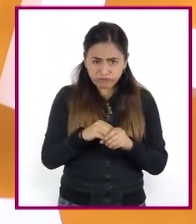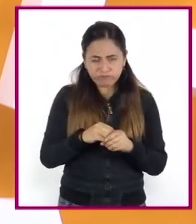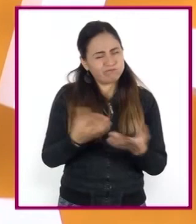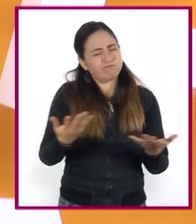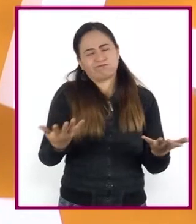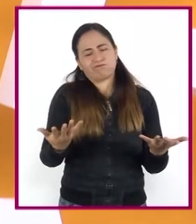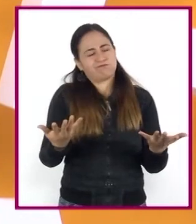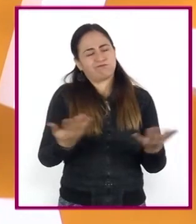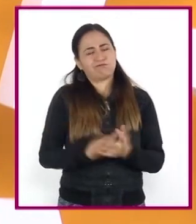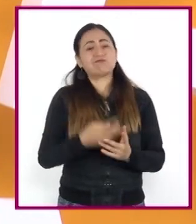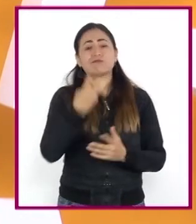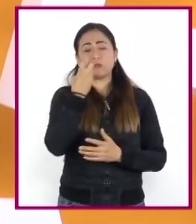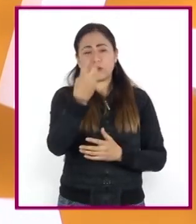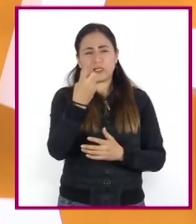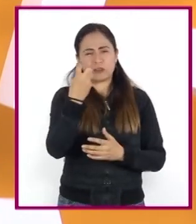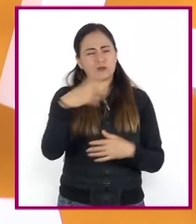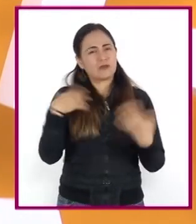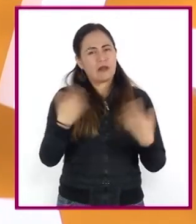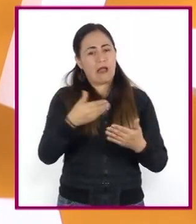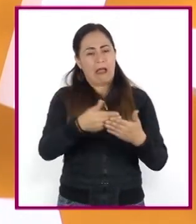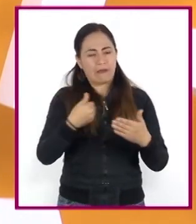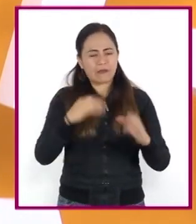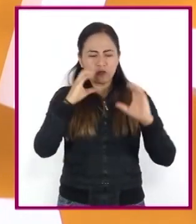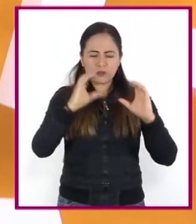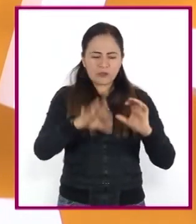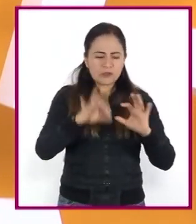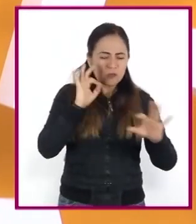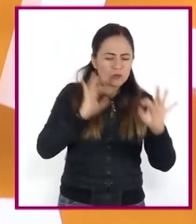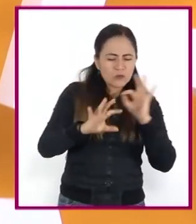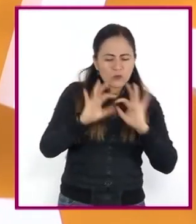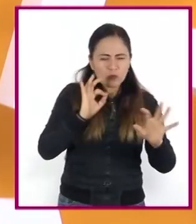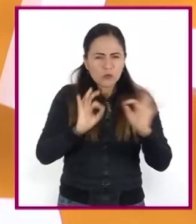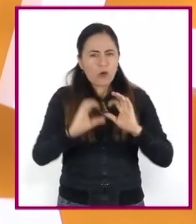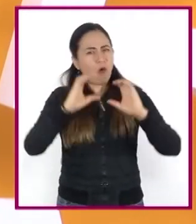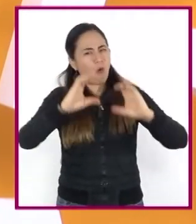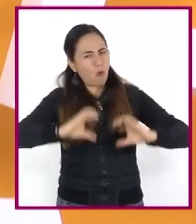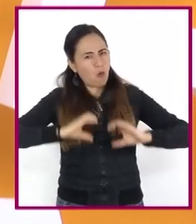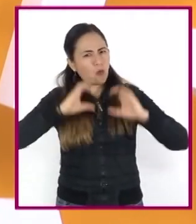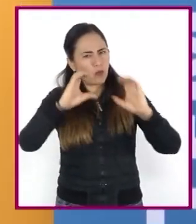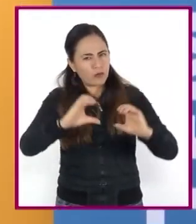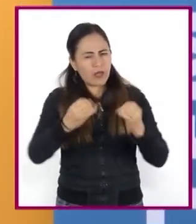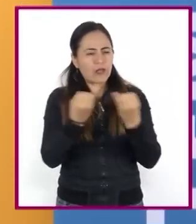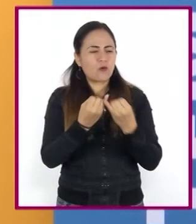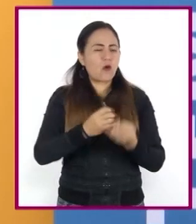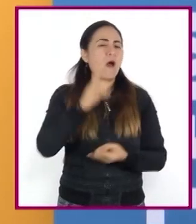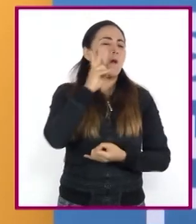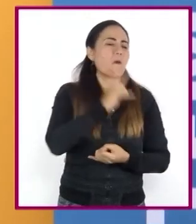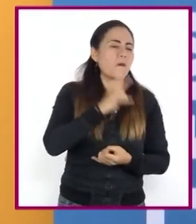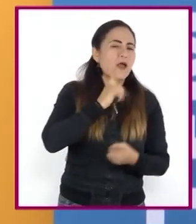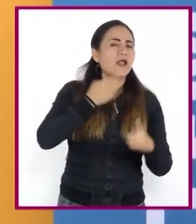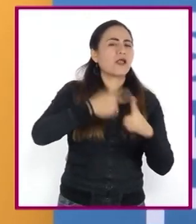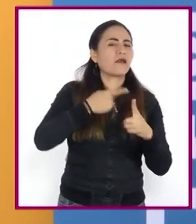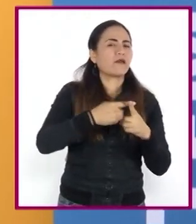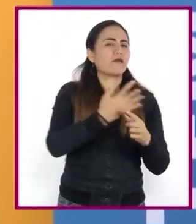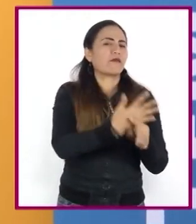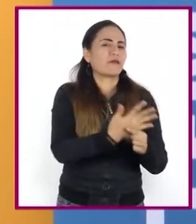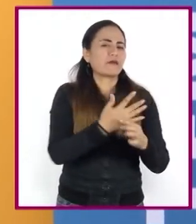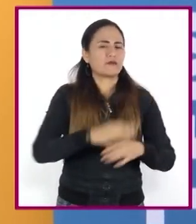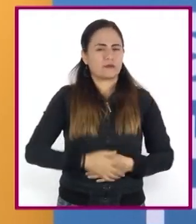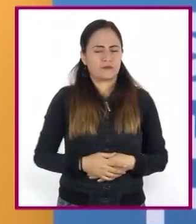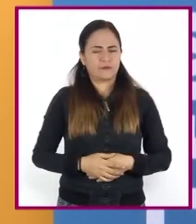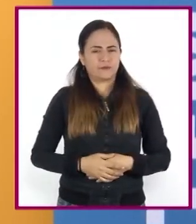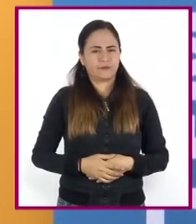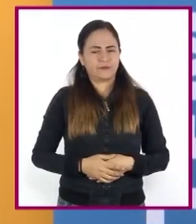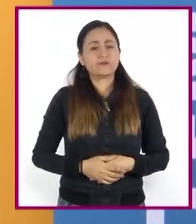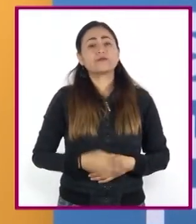es necesario tener cuidado con la selección de información y verificar su origen. Así es. Fue por esa